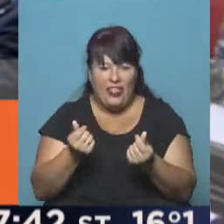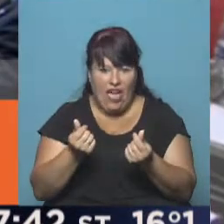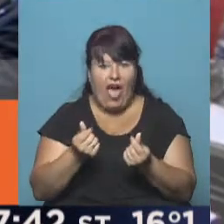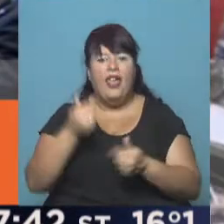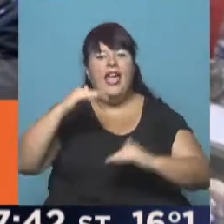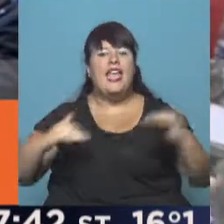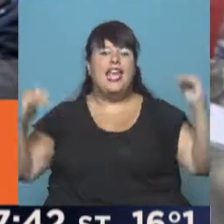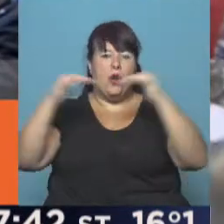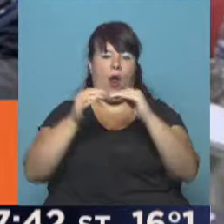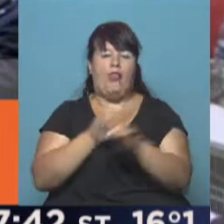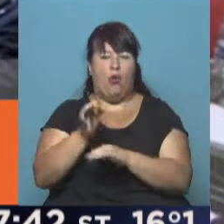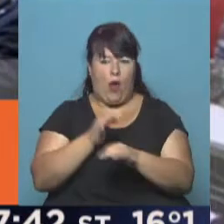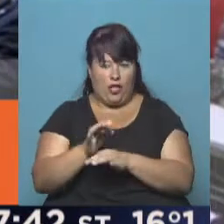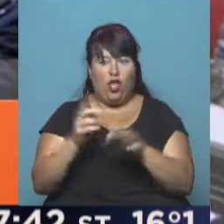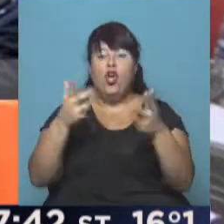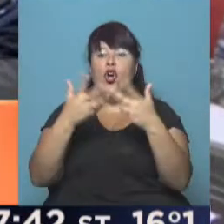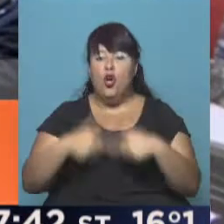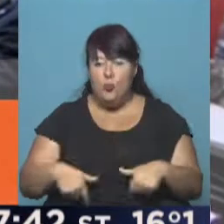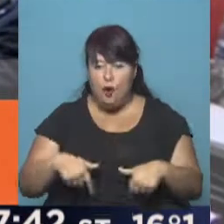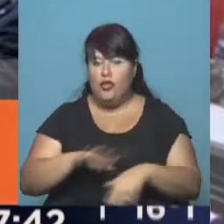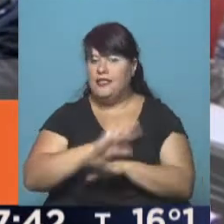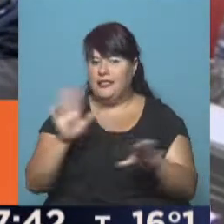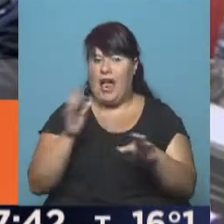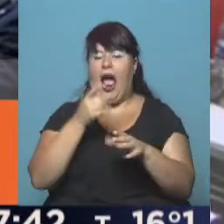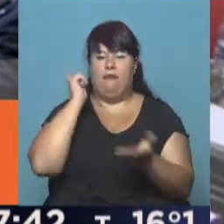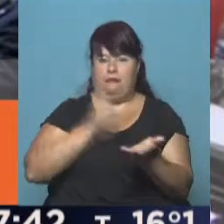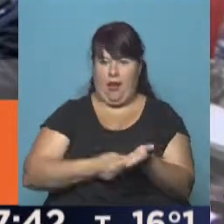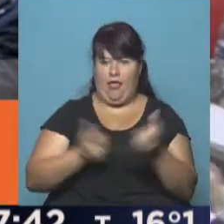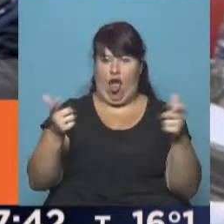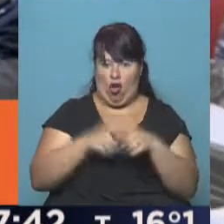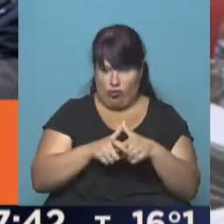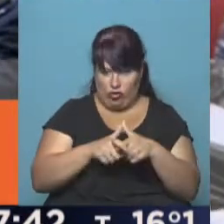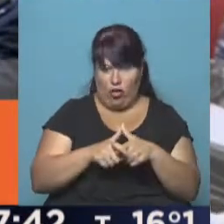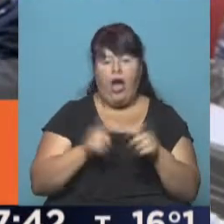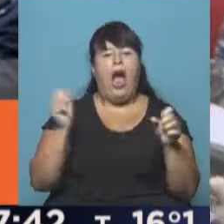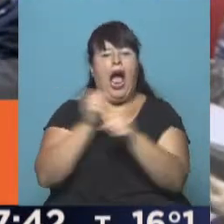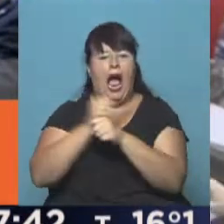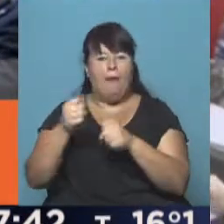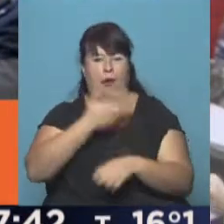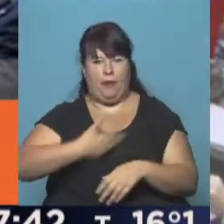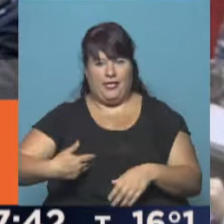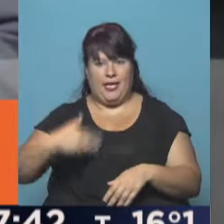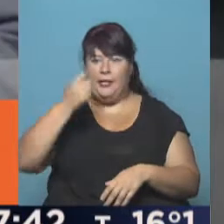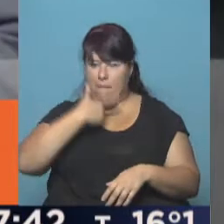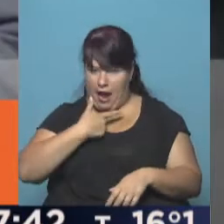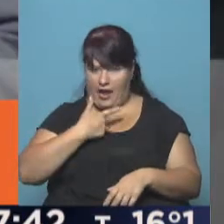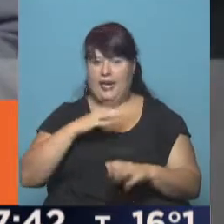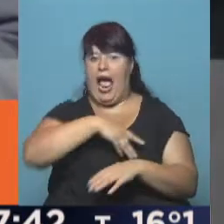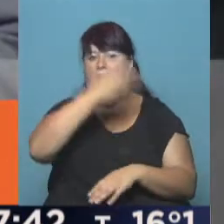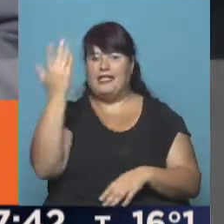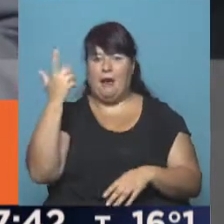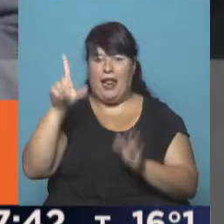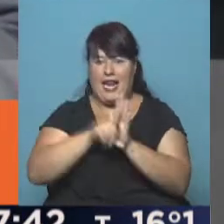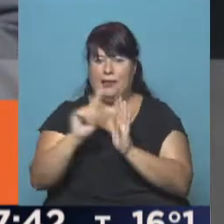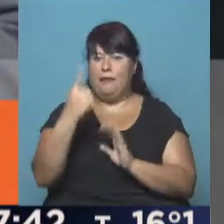y Equidad Educativa. El proyecto ya cuenta con el dictamen de comisión, fue avalado por el presidente Mauricio Macri en la Asamblea